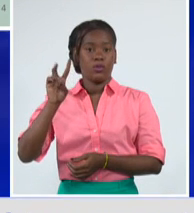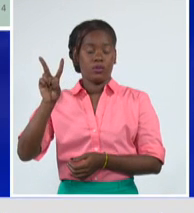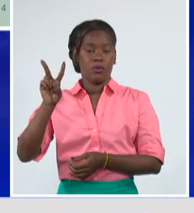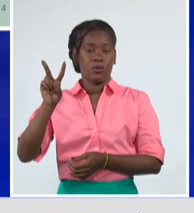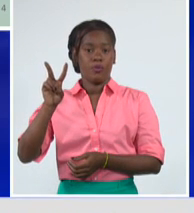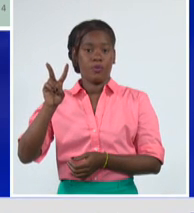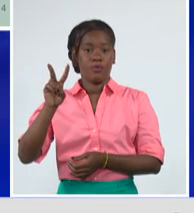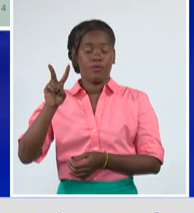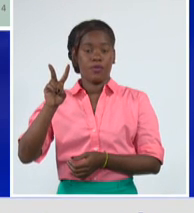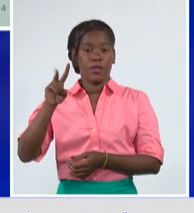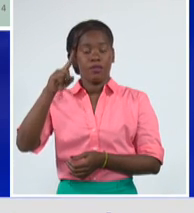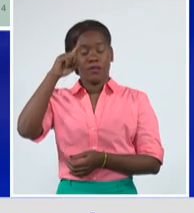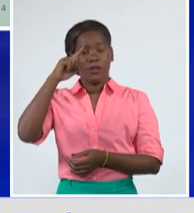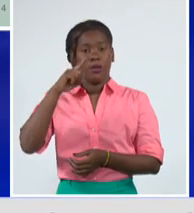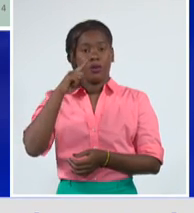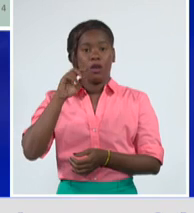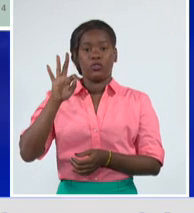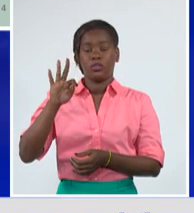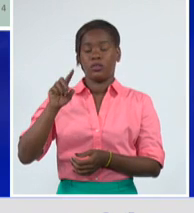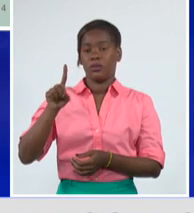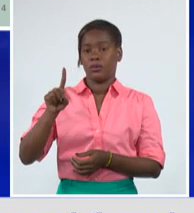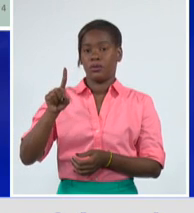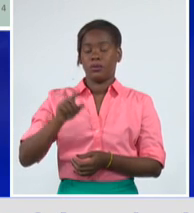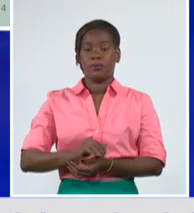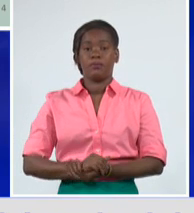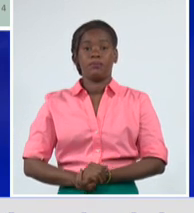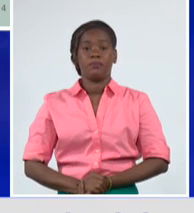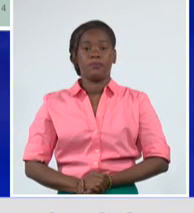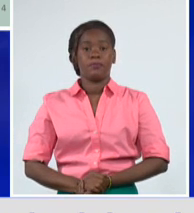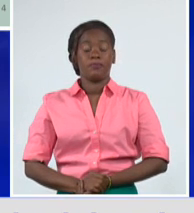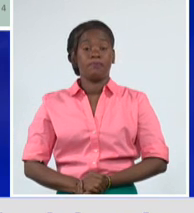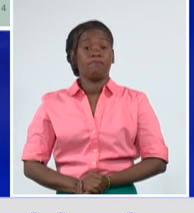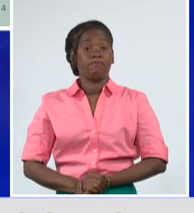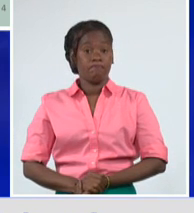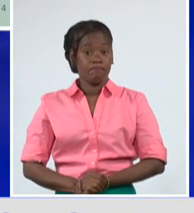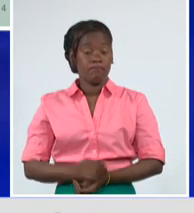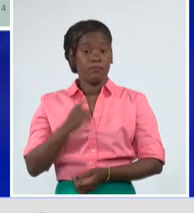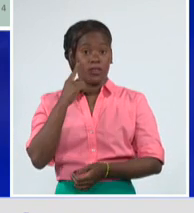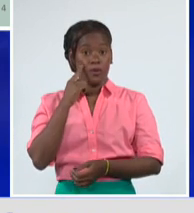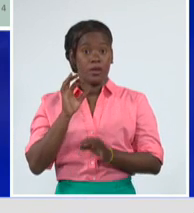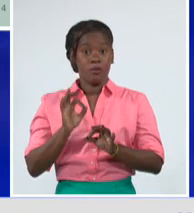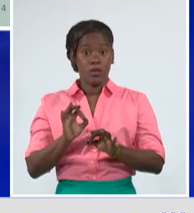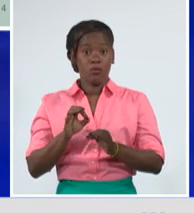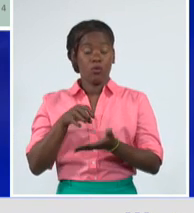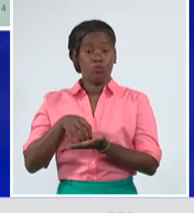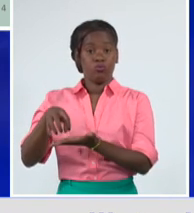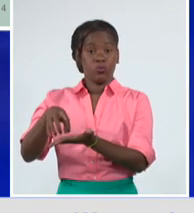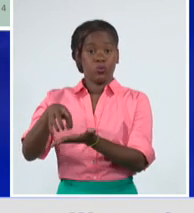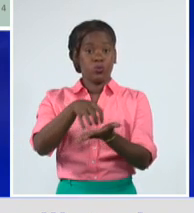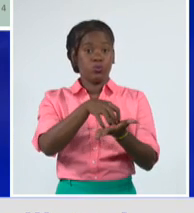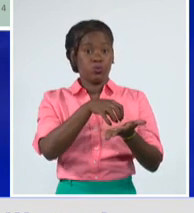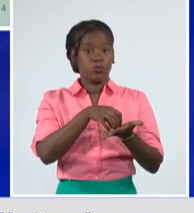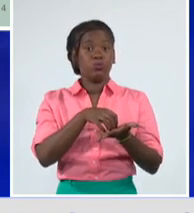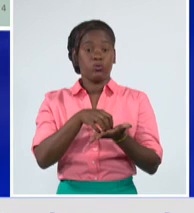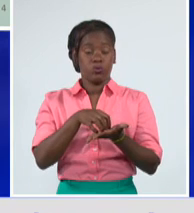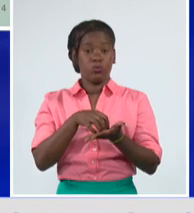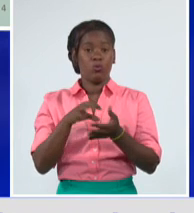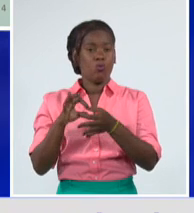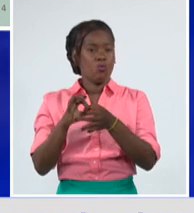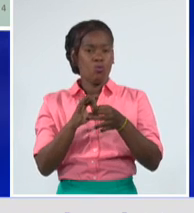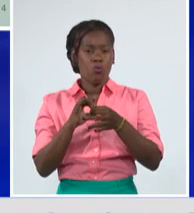Nicolás 81, pero se diagnostican también en 8 restantes municipios. Huine